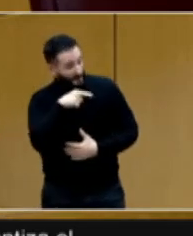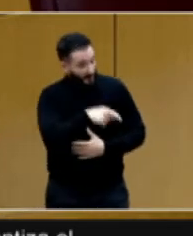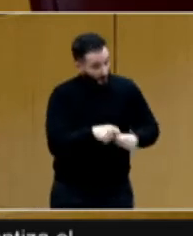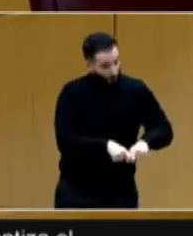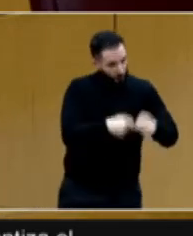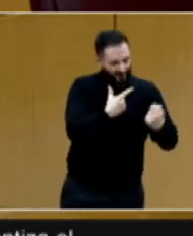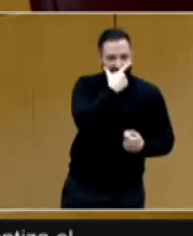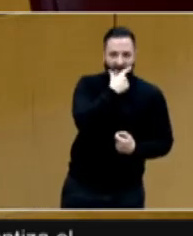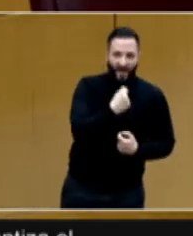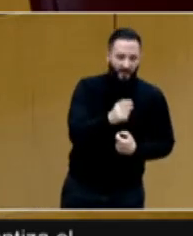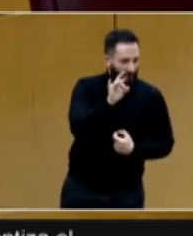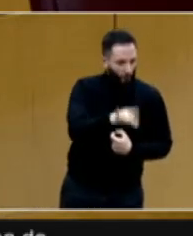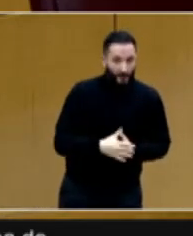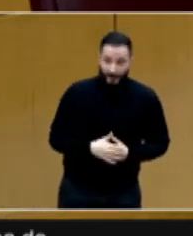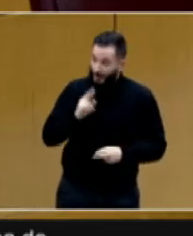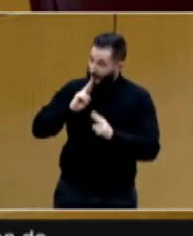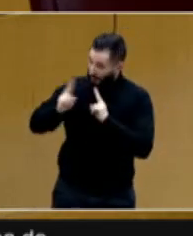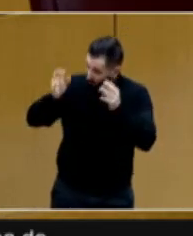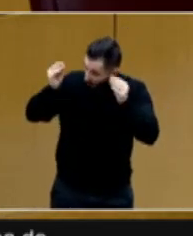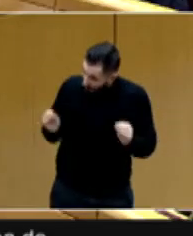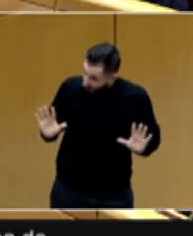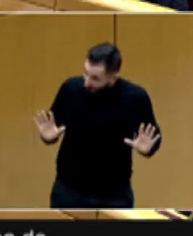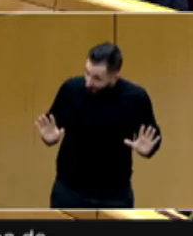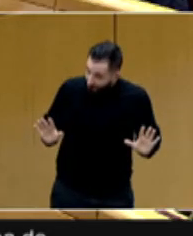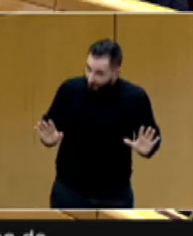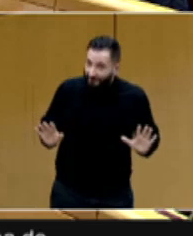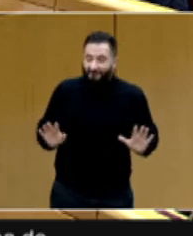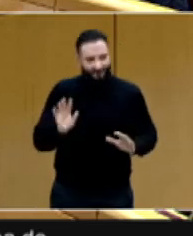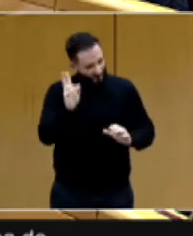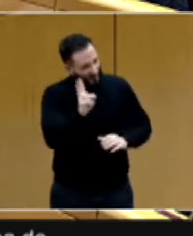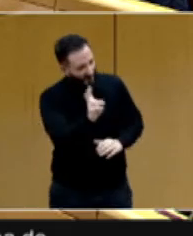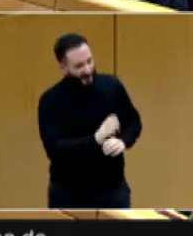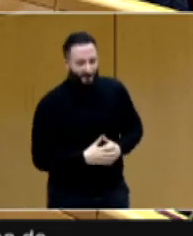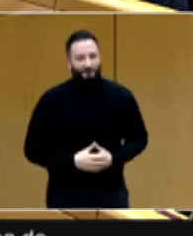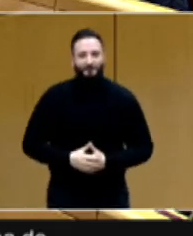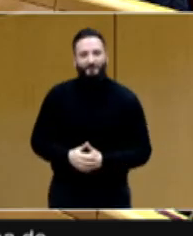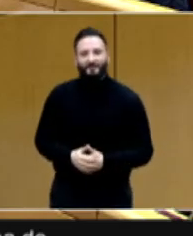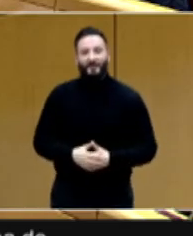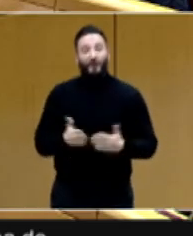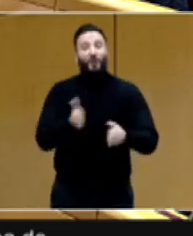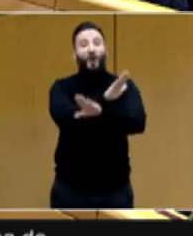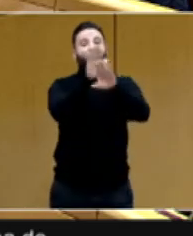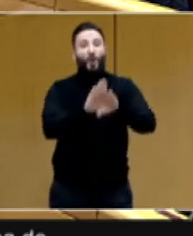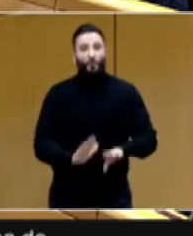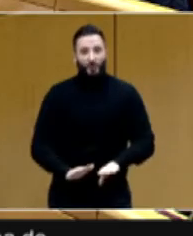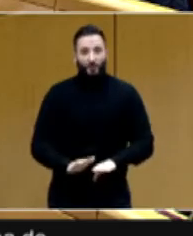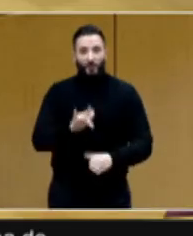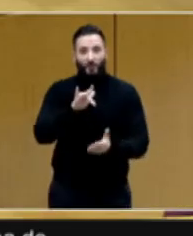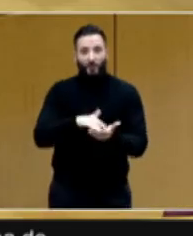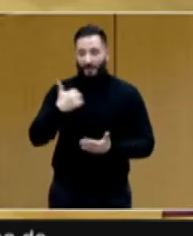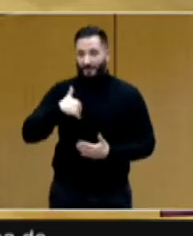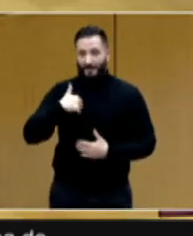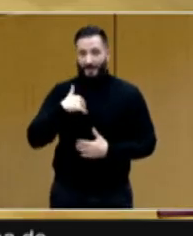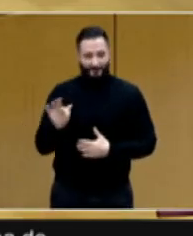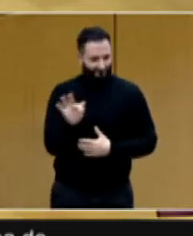suficientemente de su cinta suficiente también para mí Y por último y ya con esto Te dejo